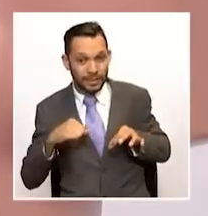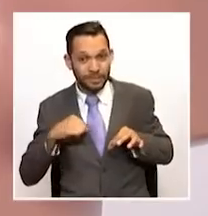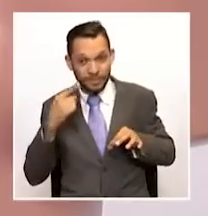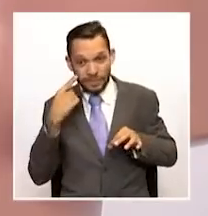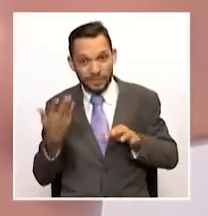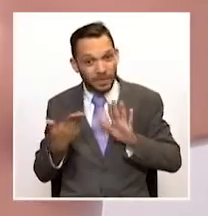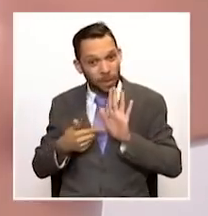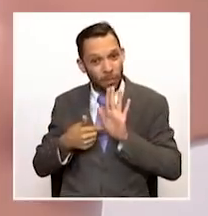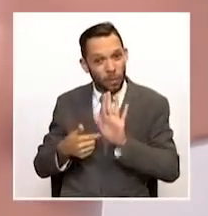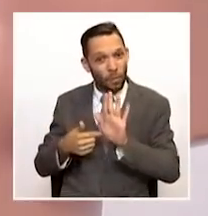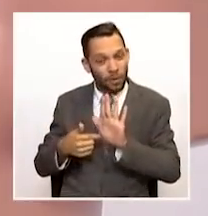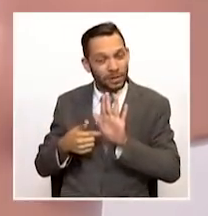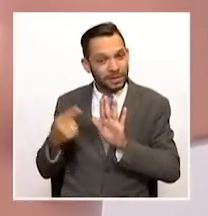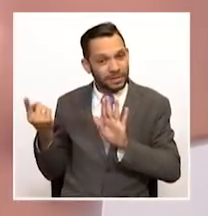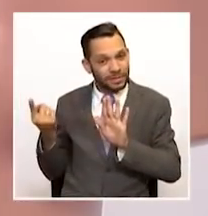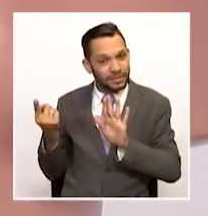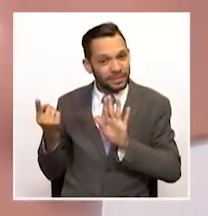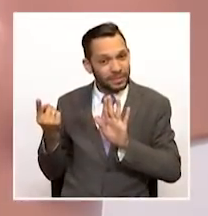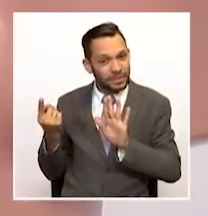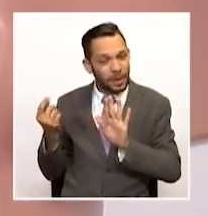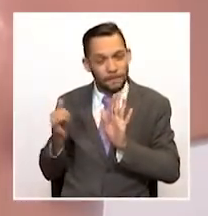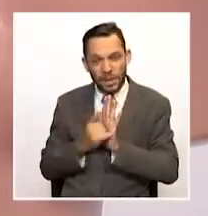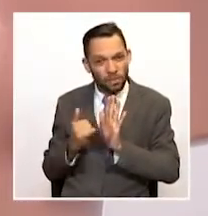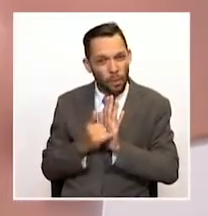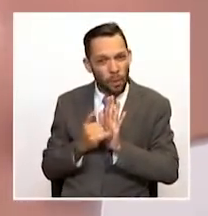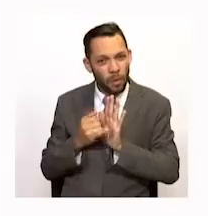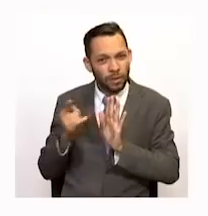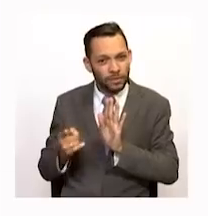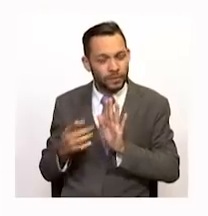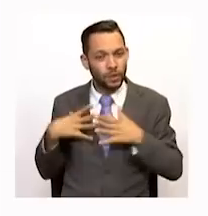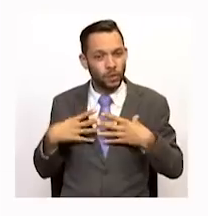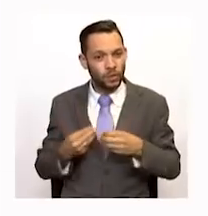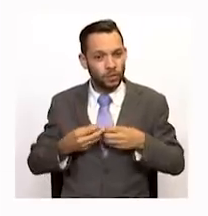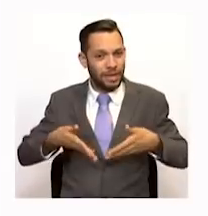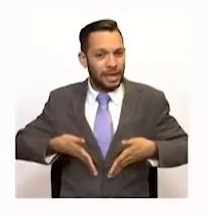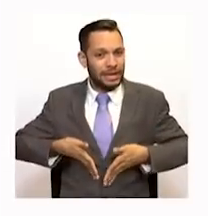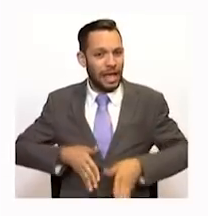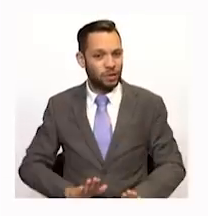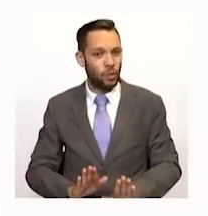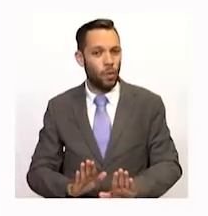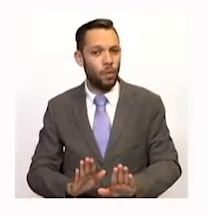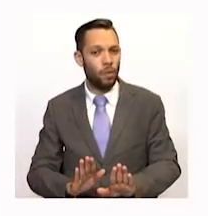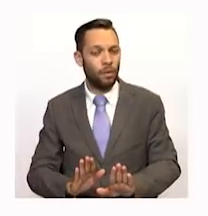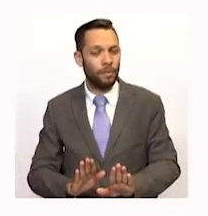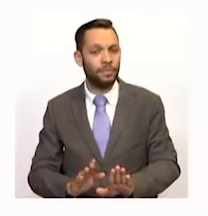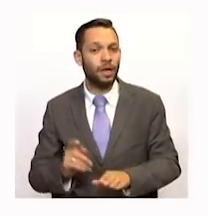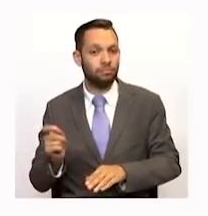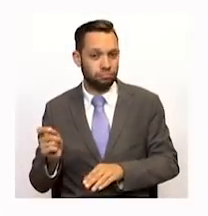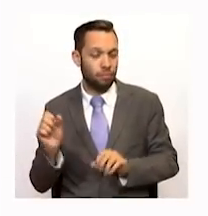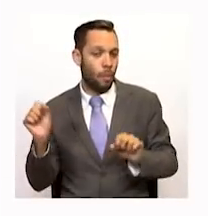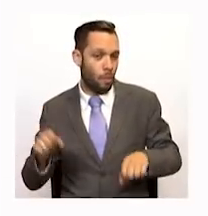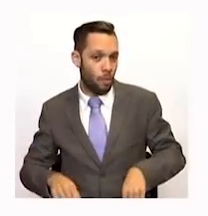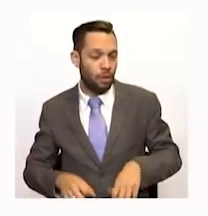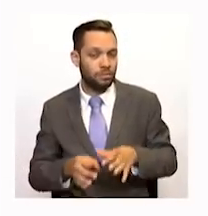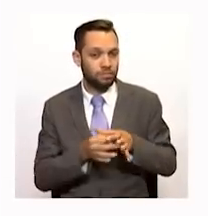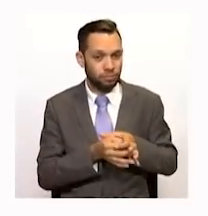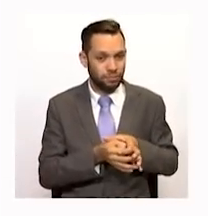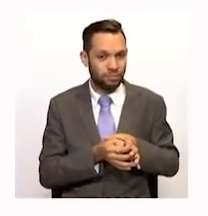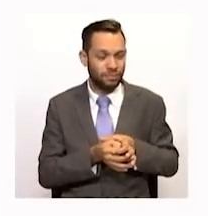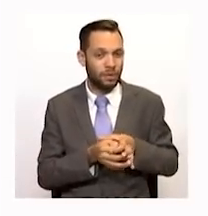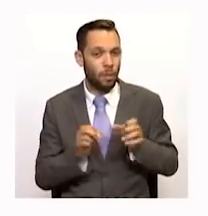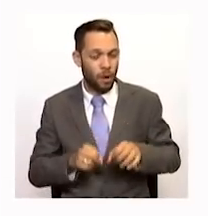y ese tabique muchas veces cuando nosotros nacemos tenemos ese orificio puede ser auricular o ventricular